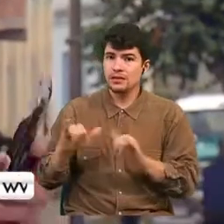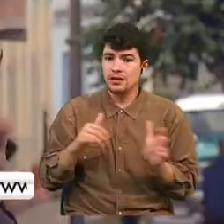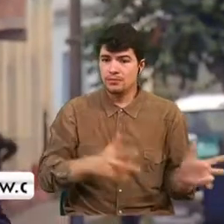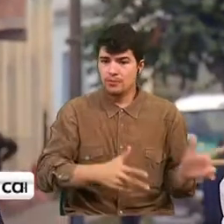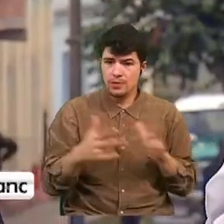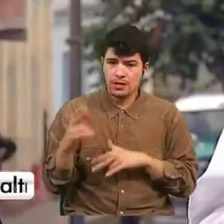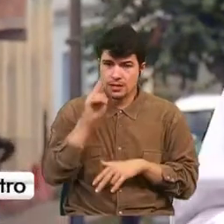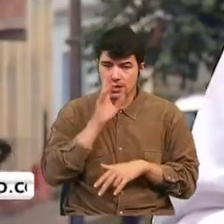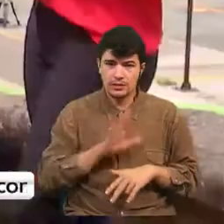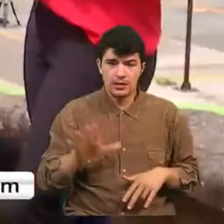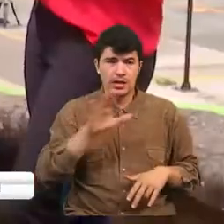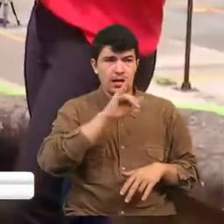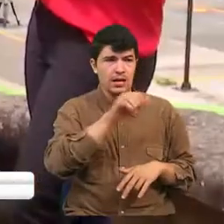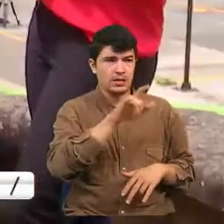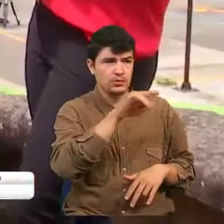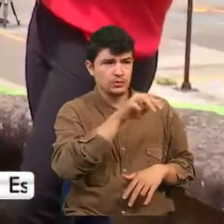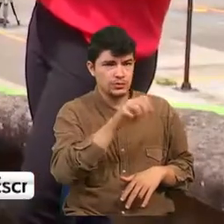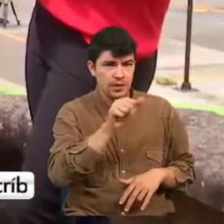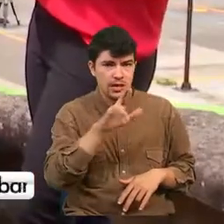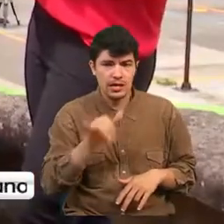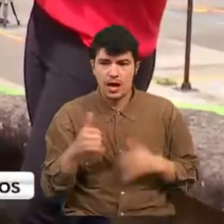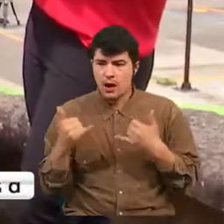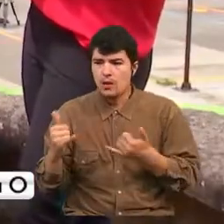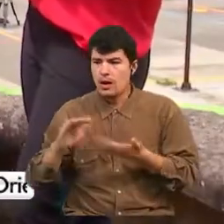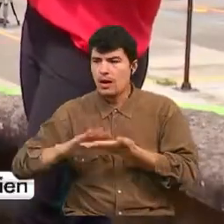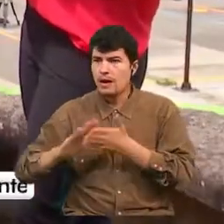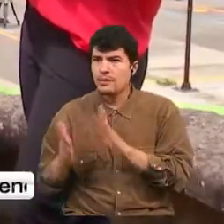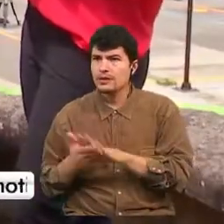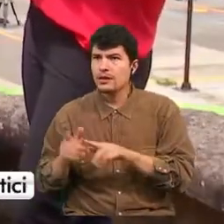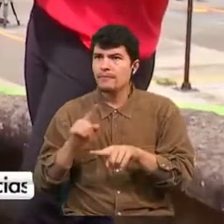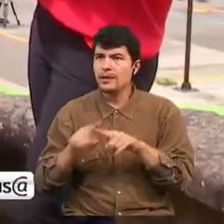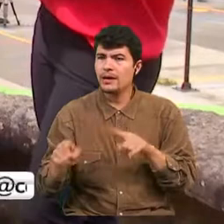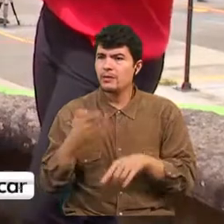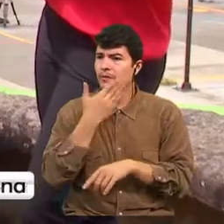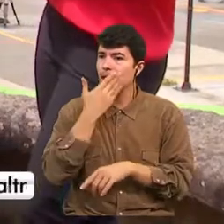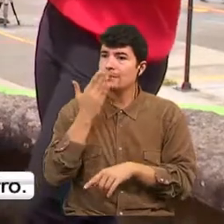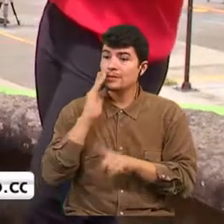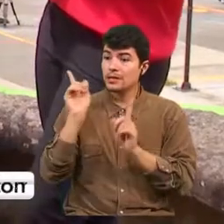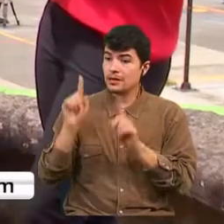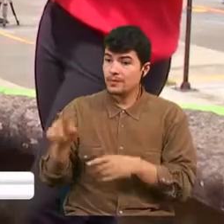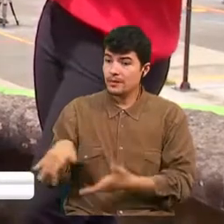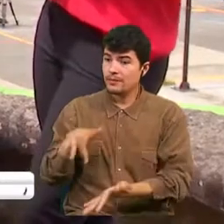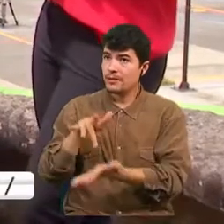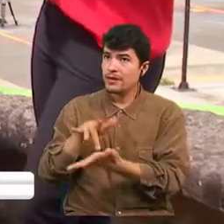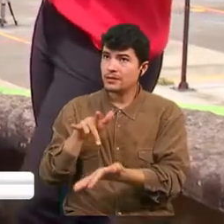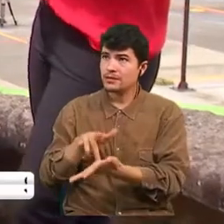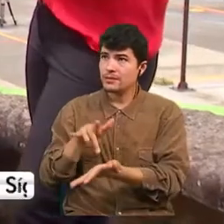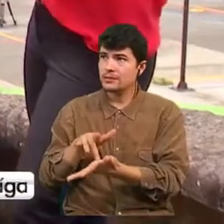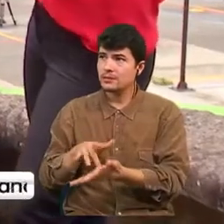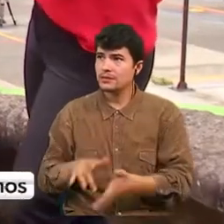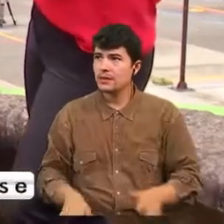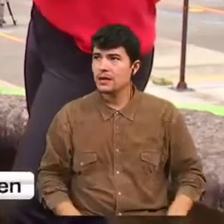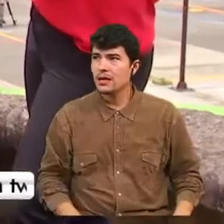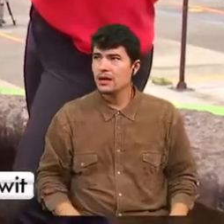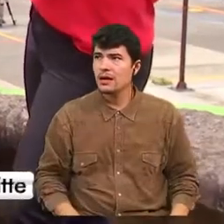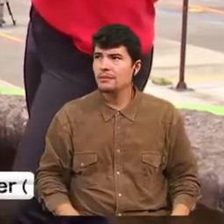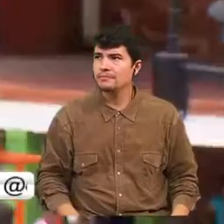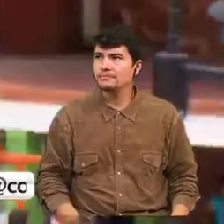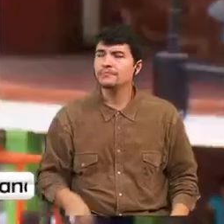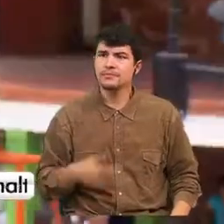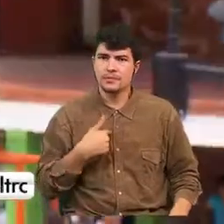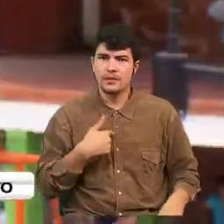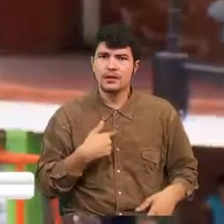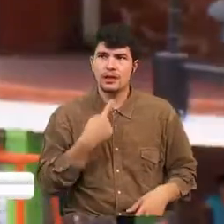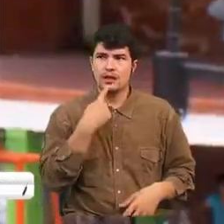Nacional, de municipio de Jesús María, ahora hablamos de La Paz, pero Barbosa fue otro de los protagonistas en esta expedición Santander. Le voy a dar un nombre,